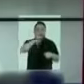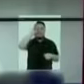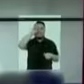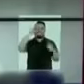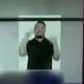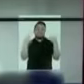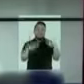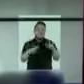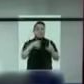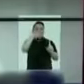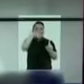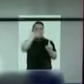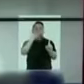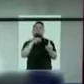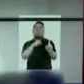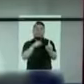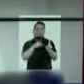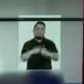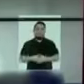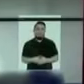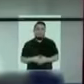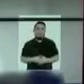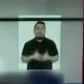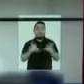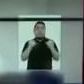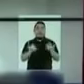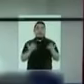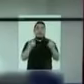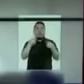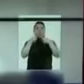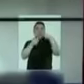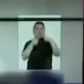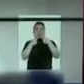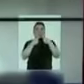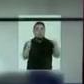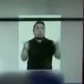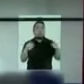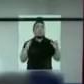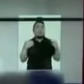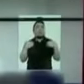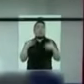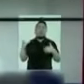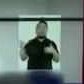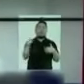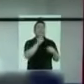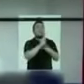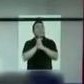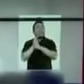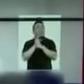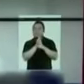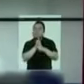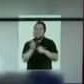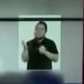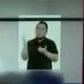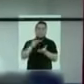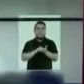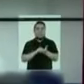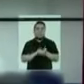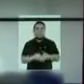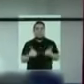se estipulase que es un secreto de Estado la cantidad de vacunas que te va a mandar mes a mes. Que se entienda.